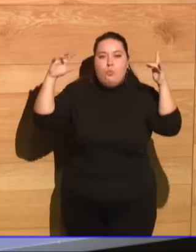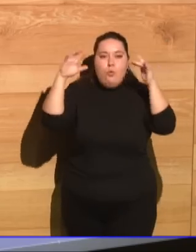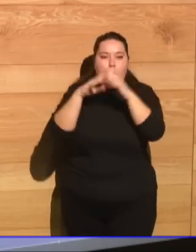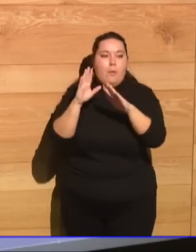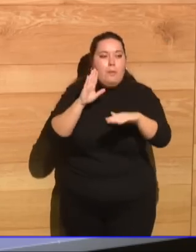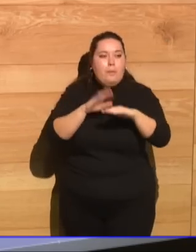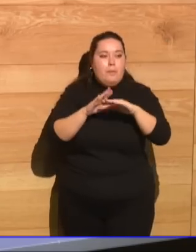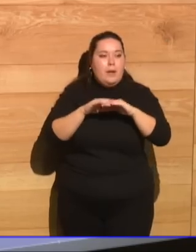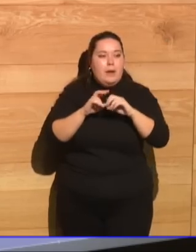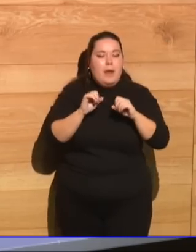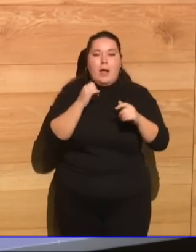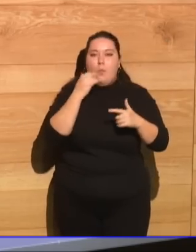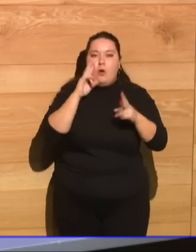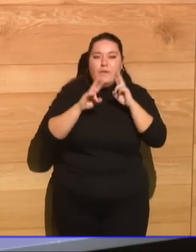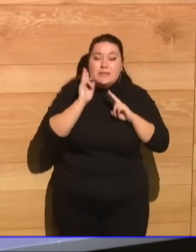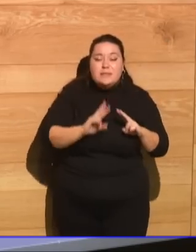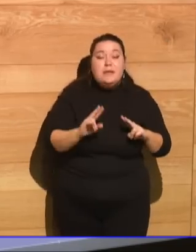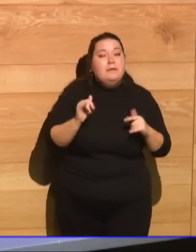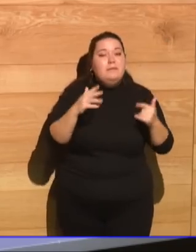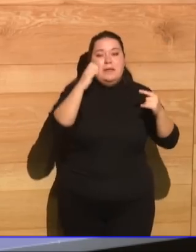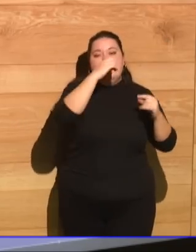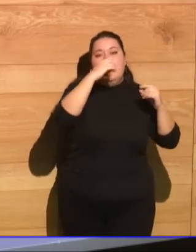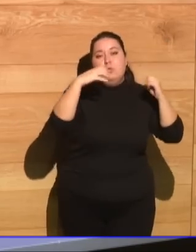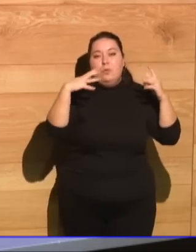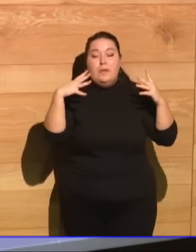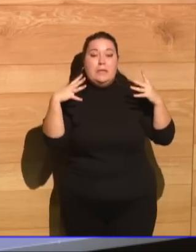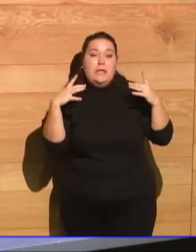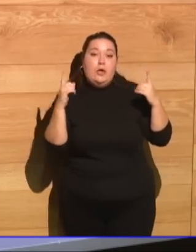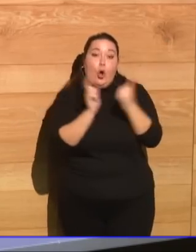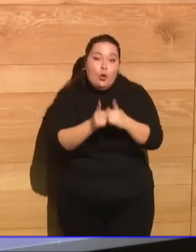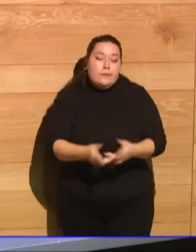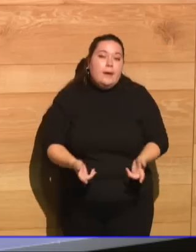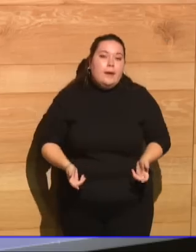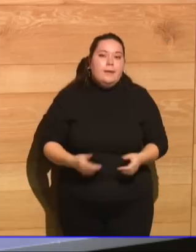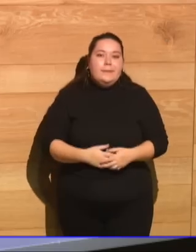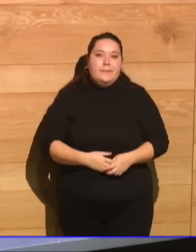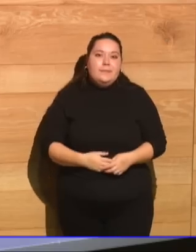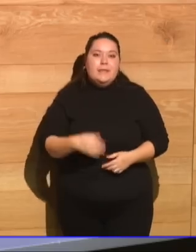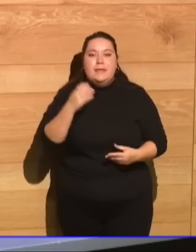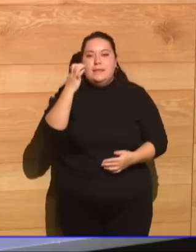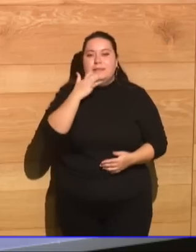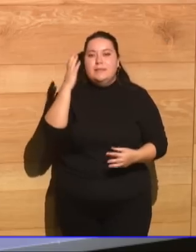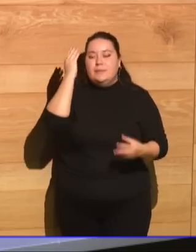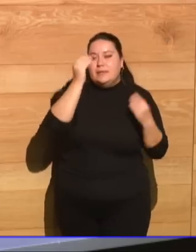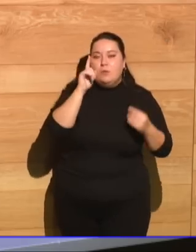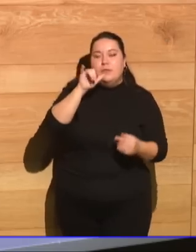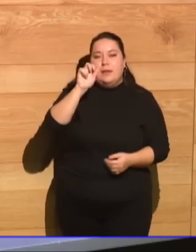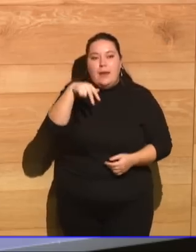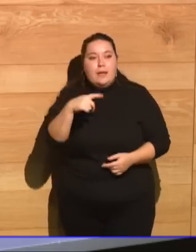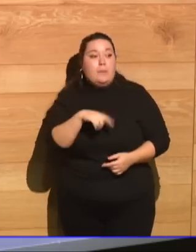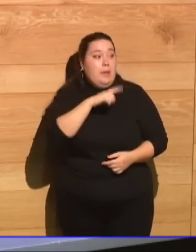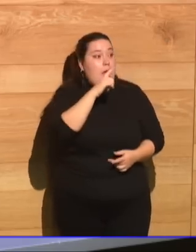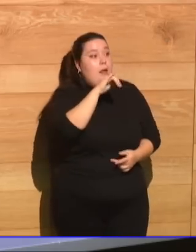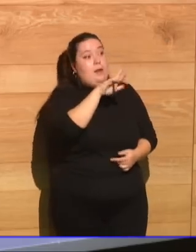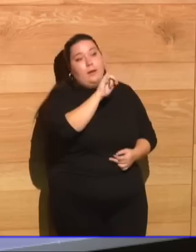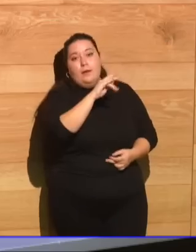para hacer la luz visible, esas luces de contra, o pensamos en Lyne, lo que El haría propio con Ridley, ¿no? Al